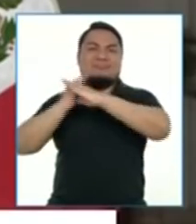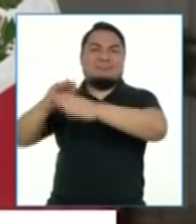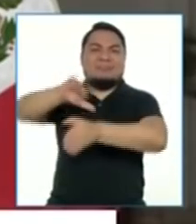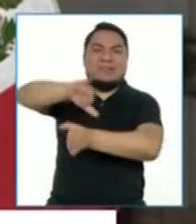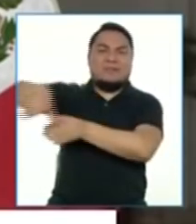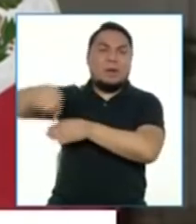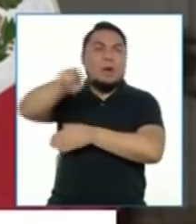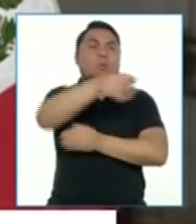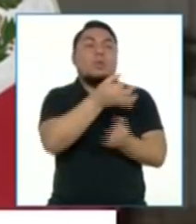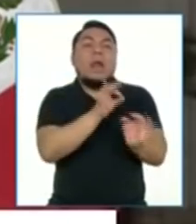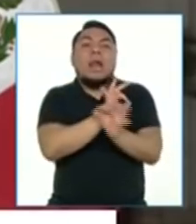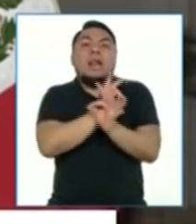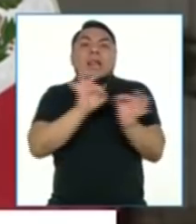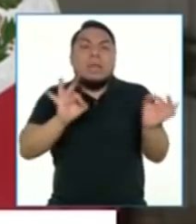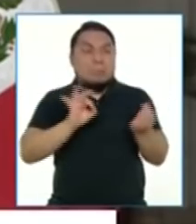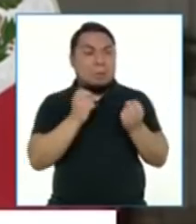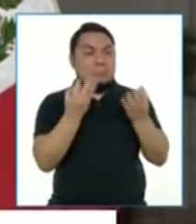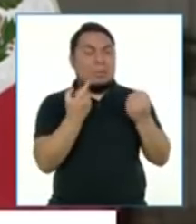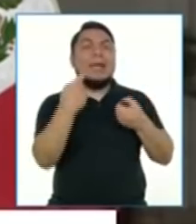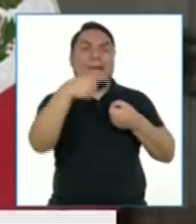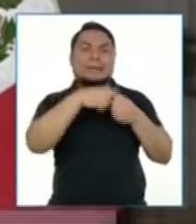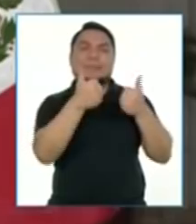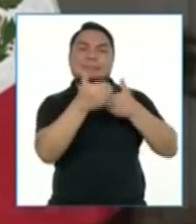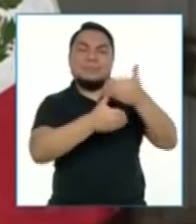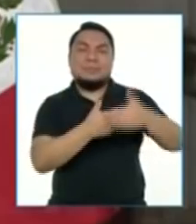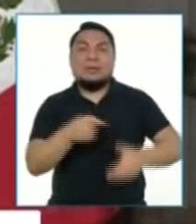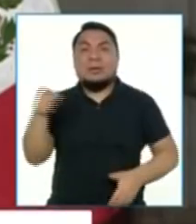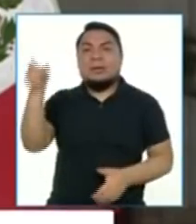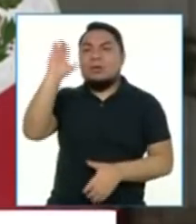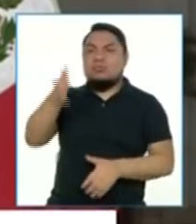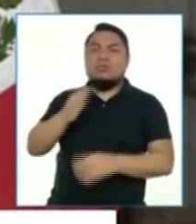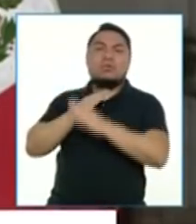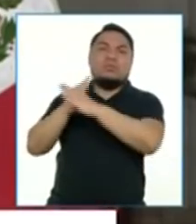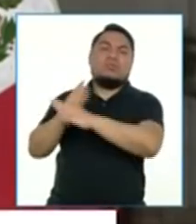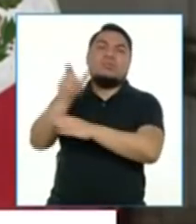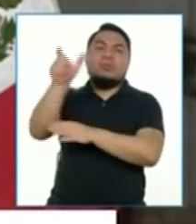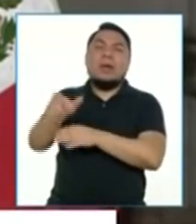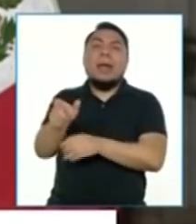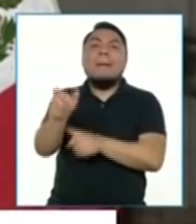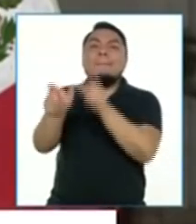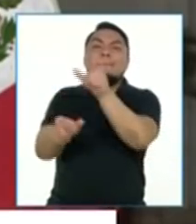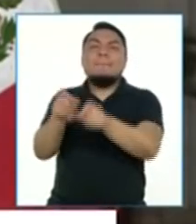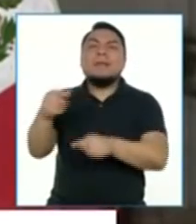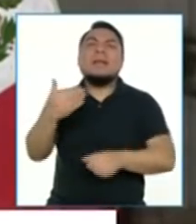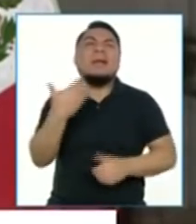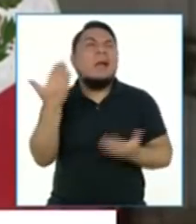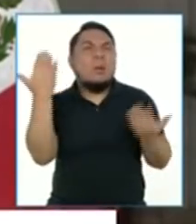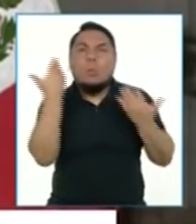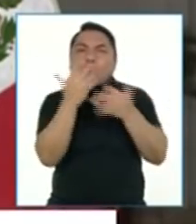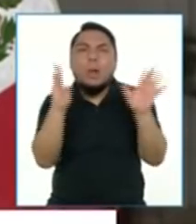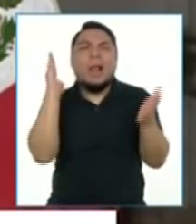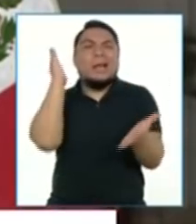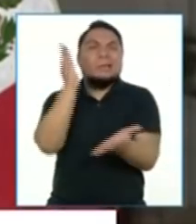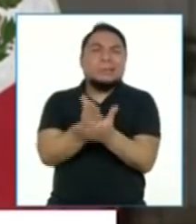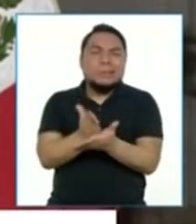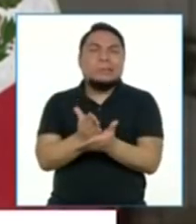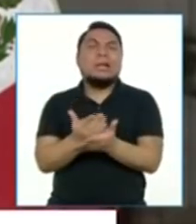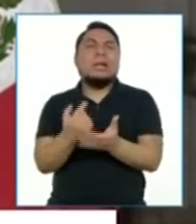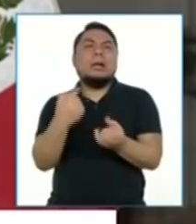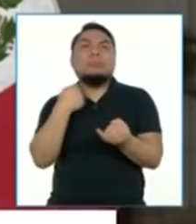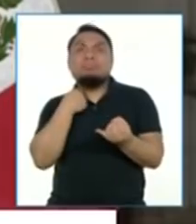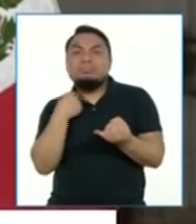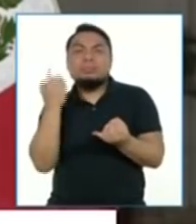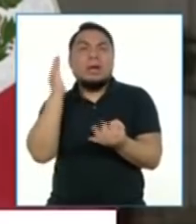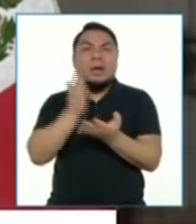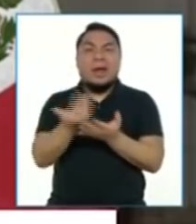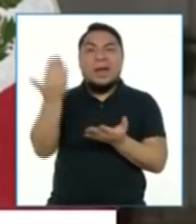que siempre digamos en momentos de crisis cuando se multiplica la convulsión pueden cosechar con su mensaje su